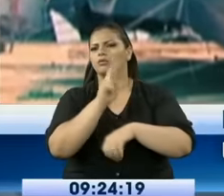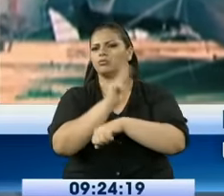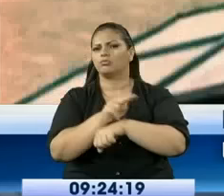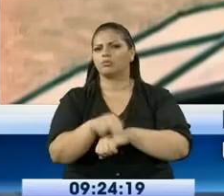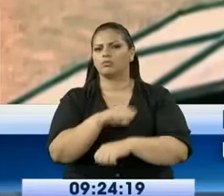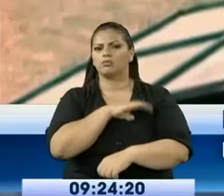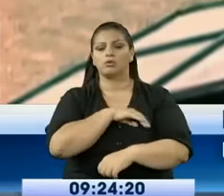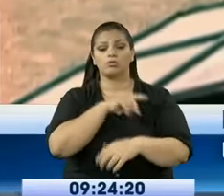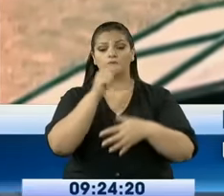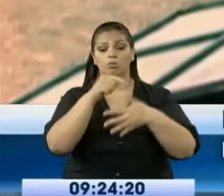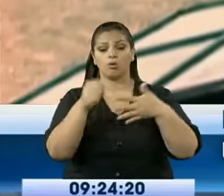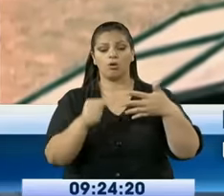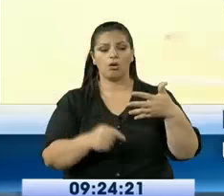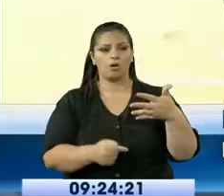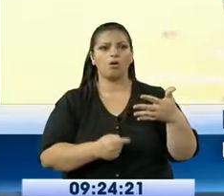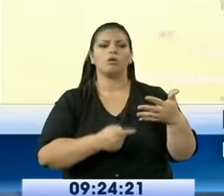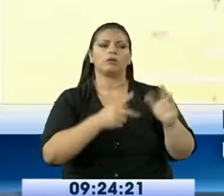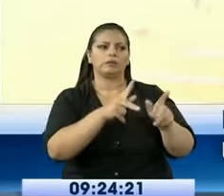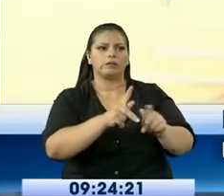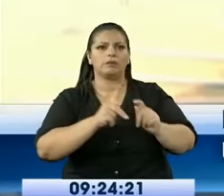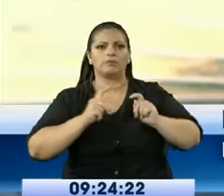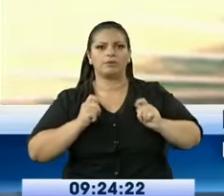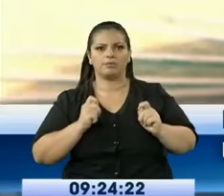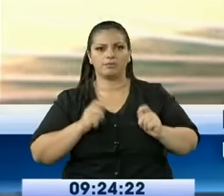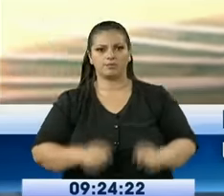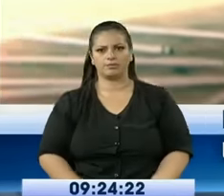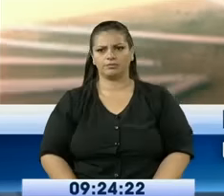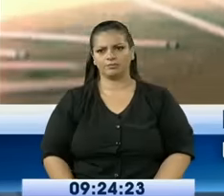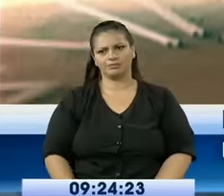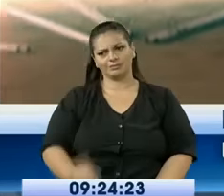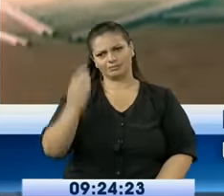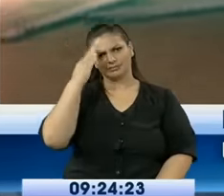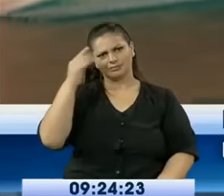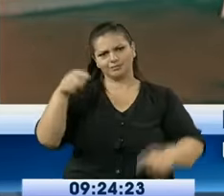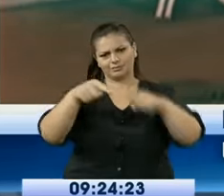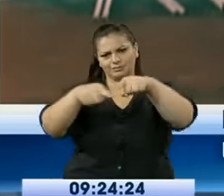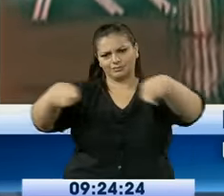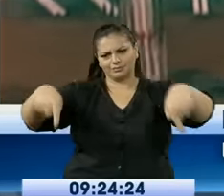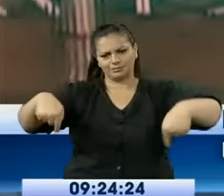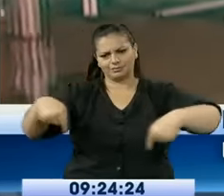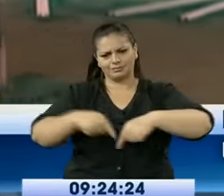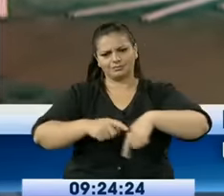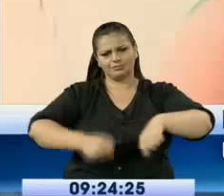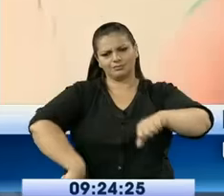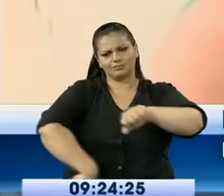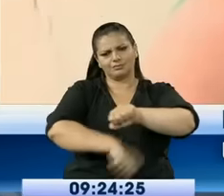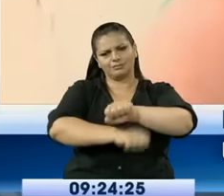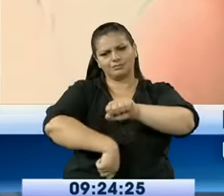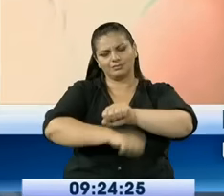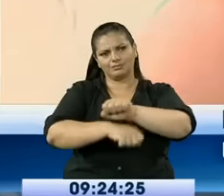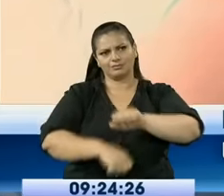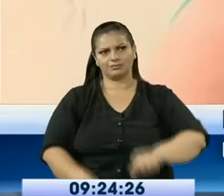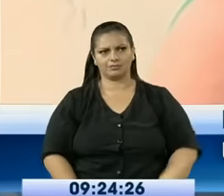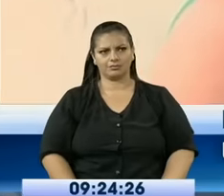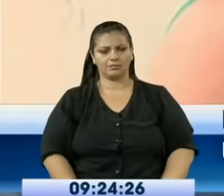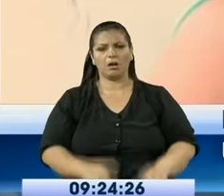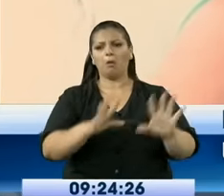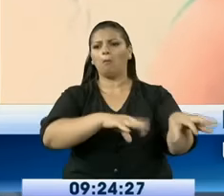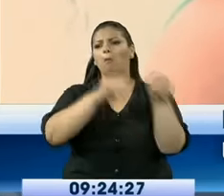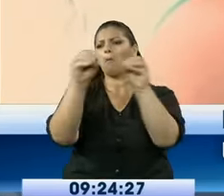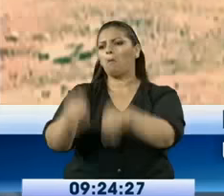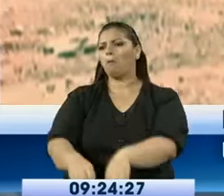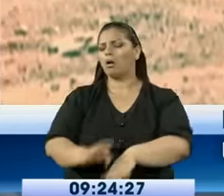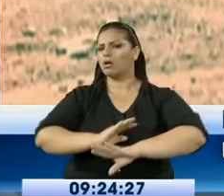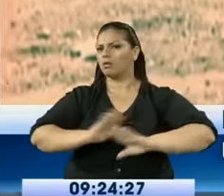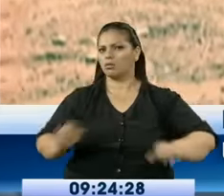que aseguran que el circo usaba la cancha de fútbol y los niños no podían jugar. Tenía que haber sacado permiso primero para poder hacerlo. Si no lo